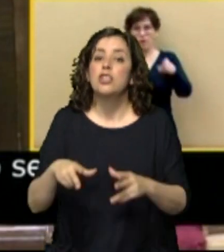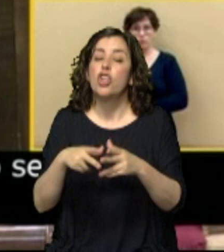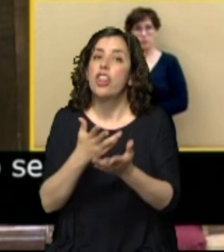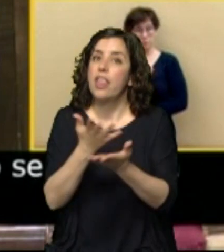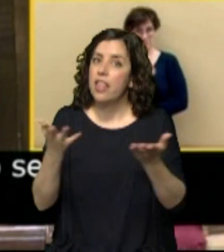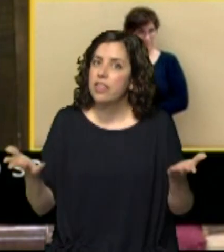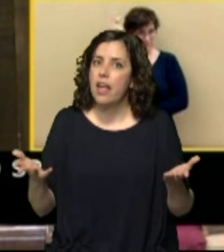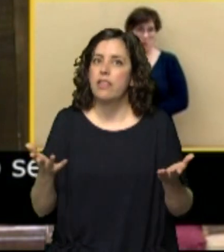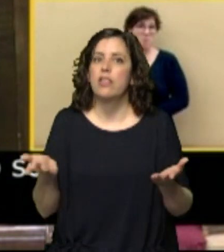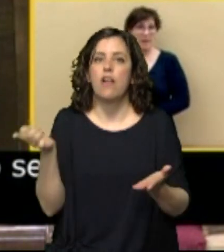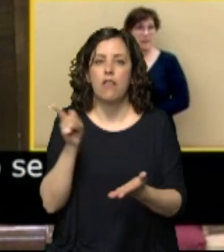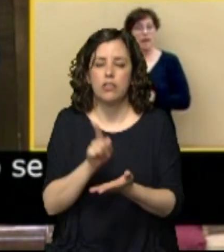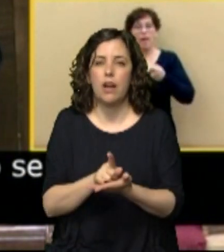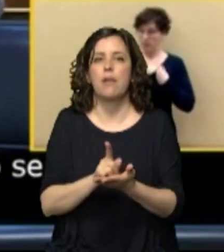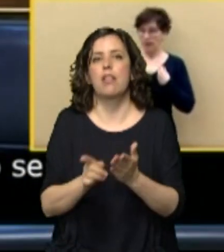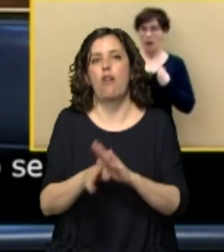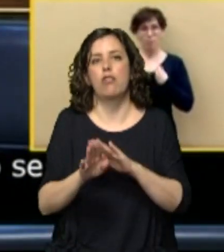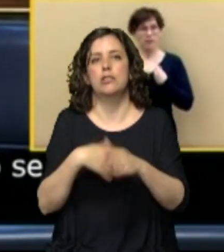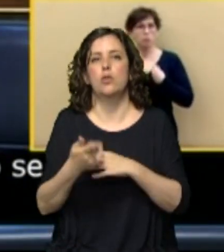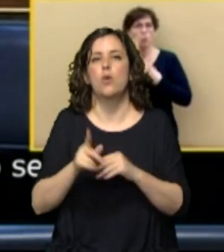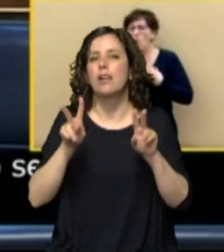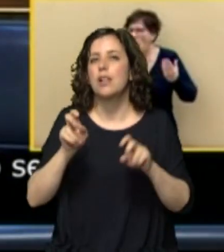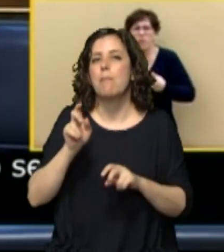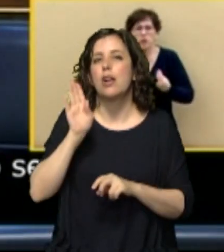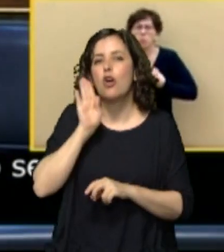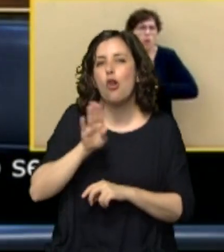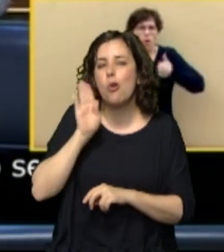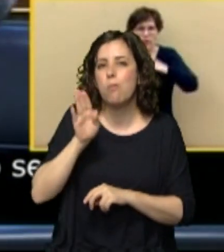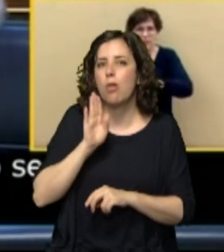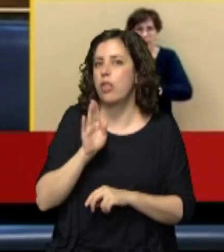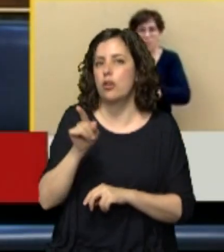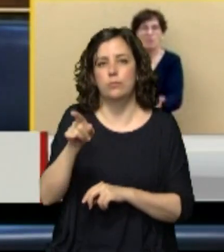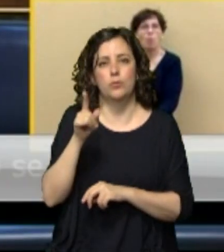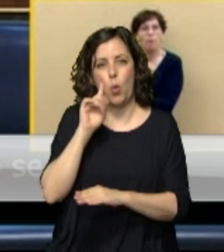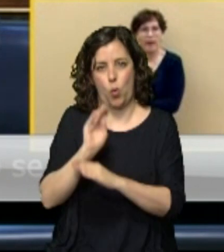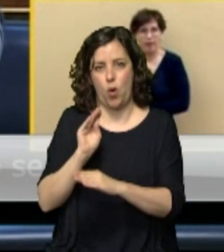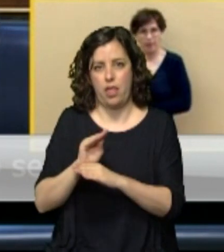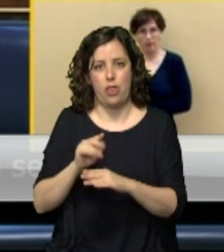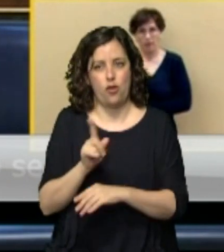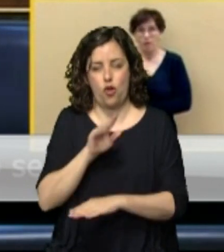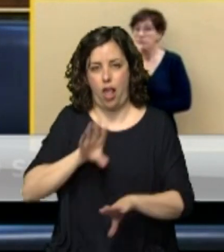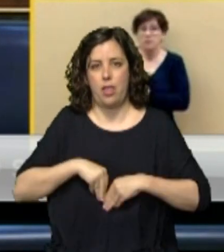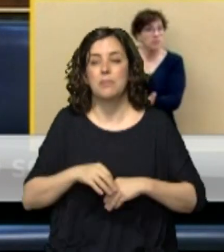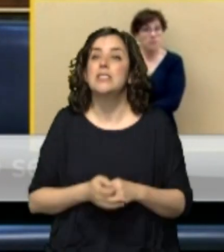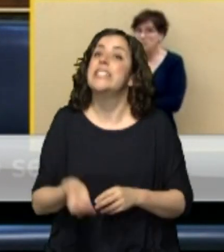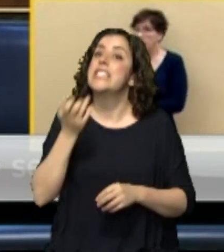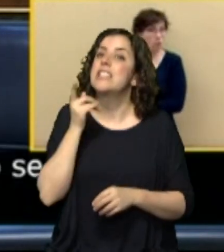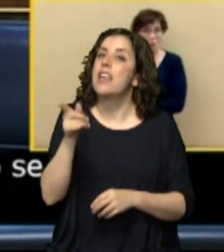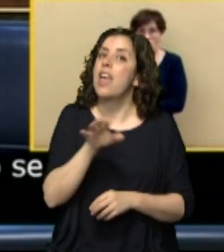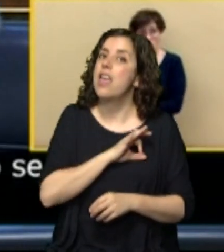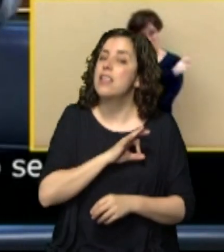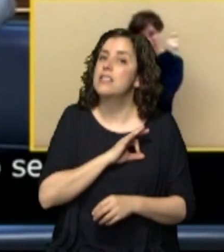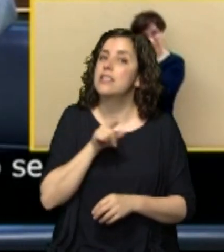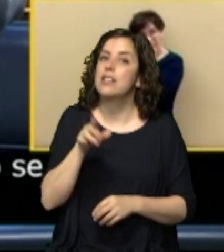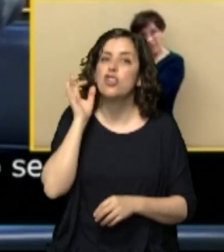en referencia a Díaz Ayuso y la polémica sobre su apartamento. Porque si no se lo está pagando ella y se lo está pagando un